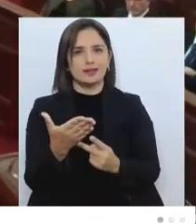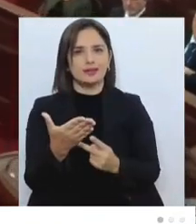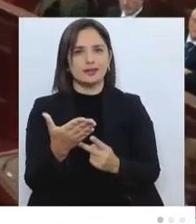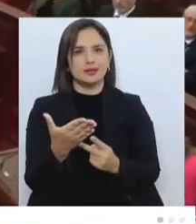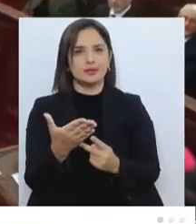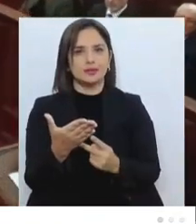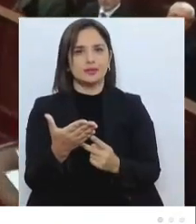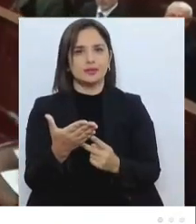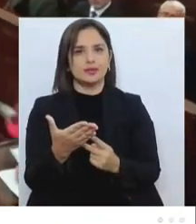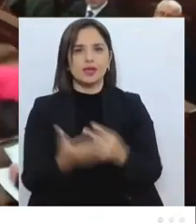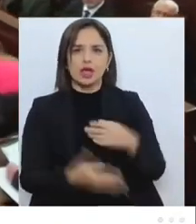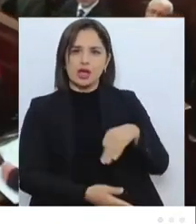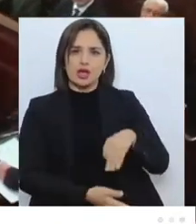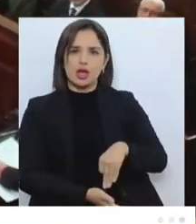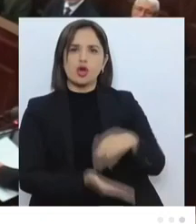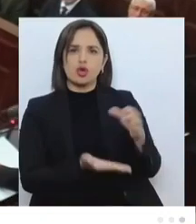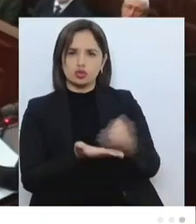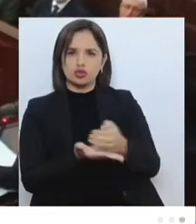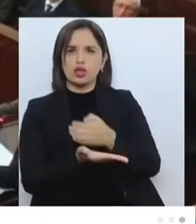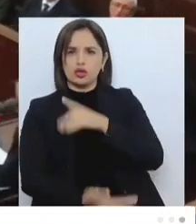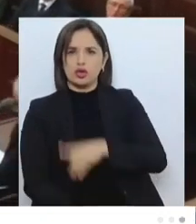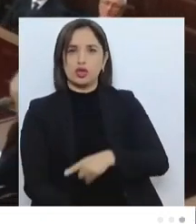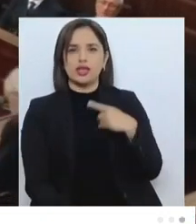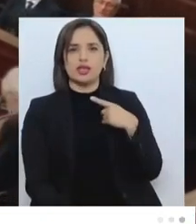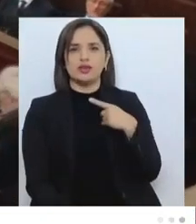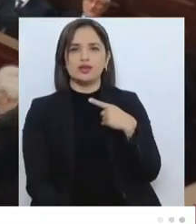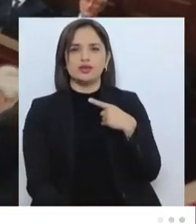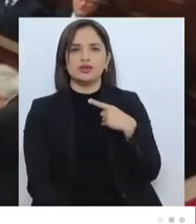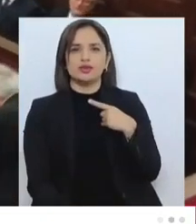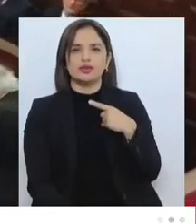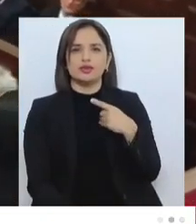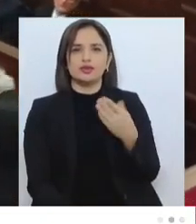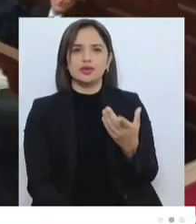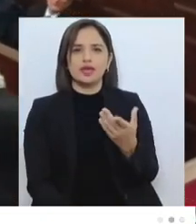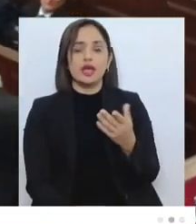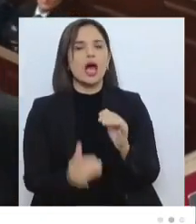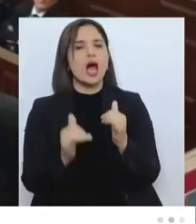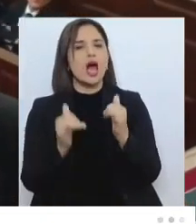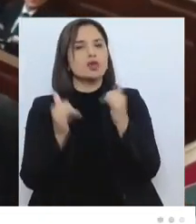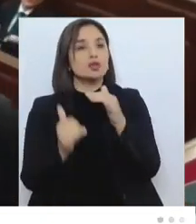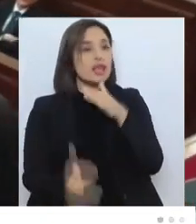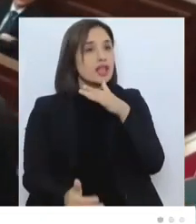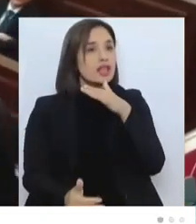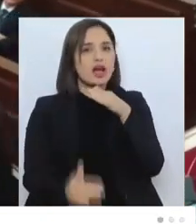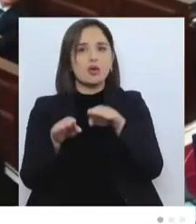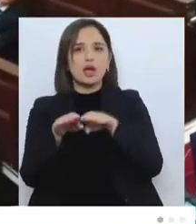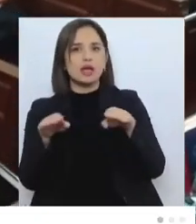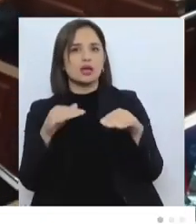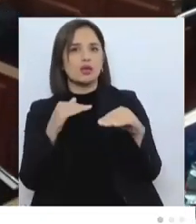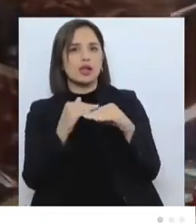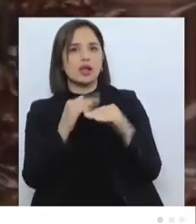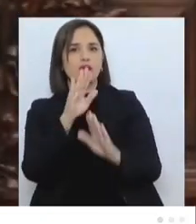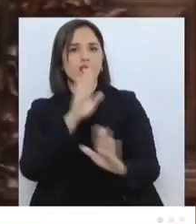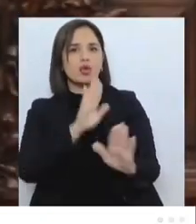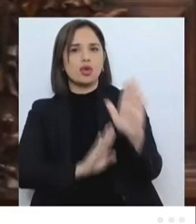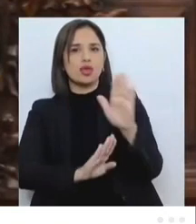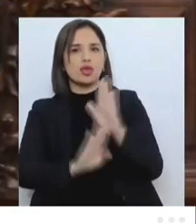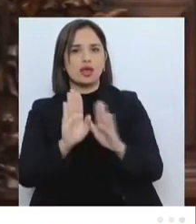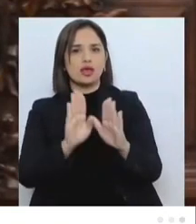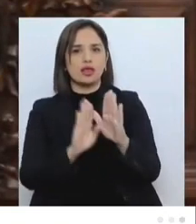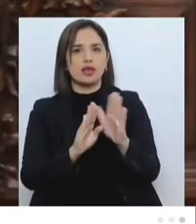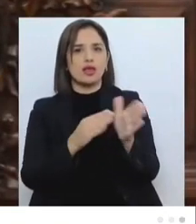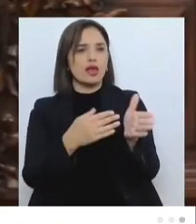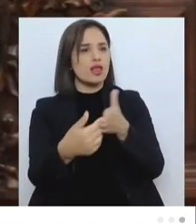con sueldos dignos, tal a gozar del agua en equilibrio, al cuidado de la tierra y la